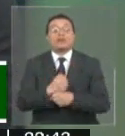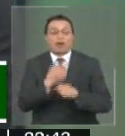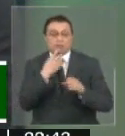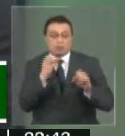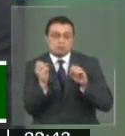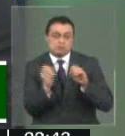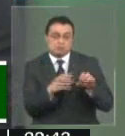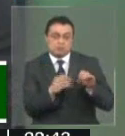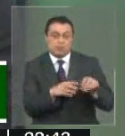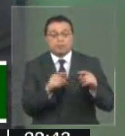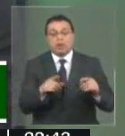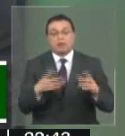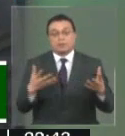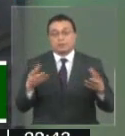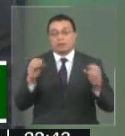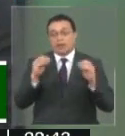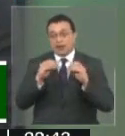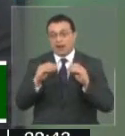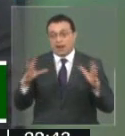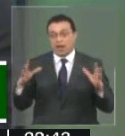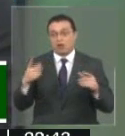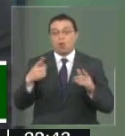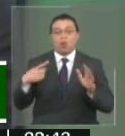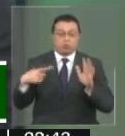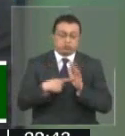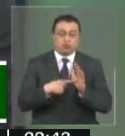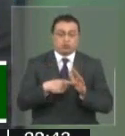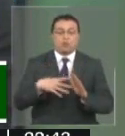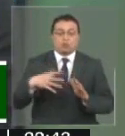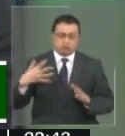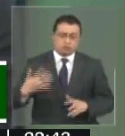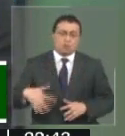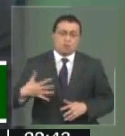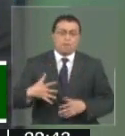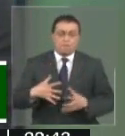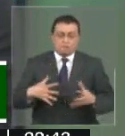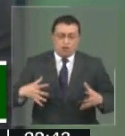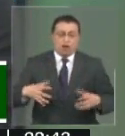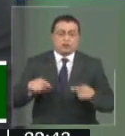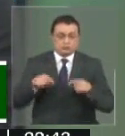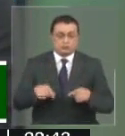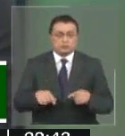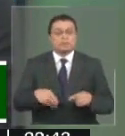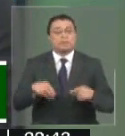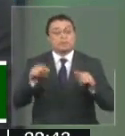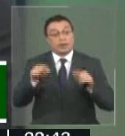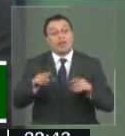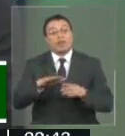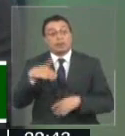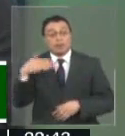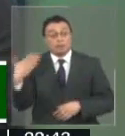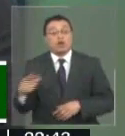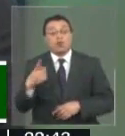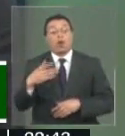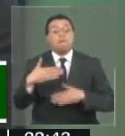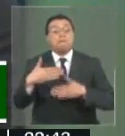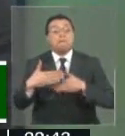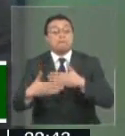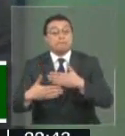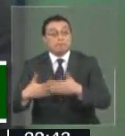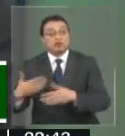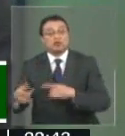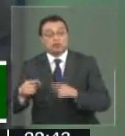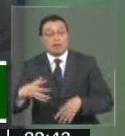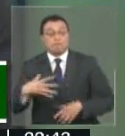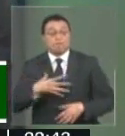Eso es clave, un rol clave, un punto muy, muy fuerte. Y después es un proceso por perder